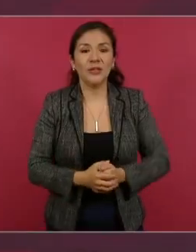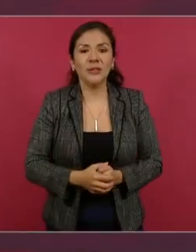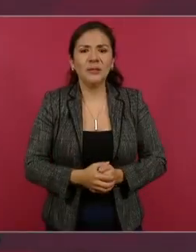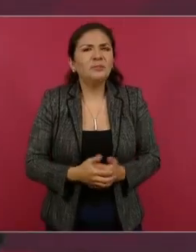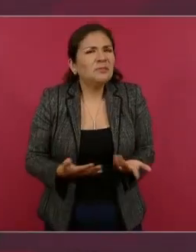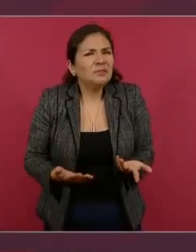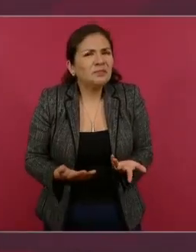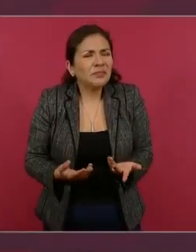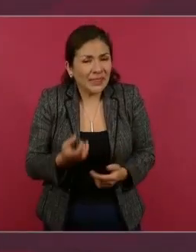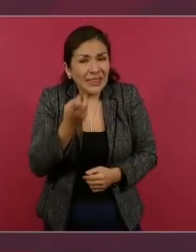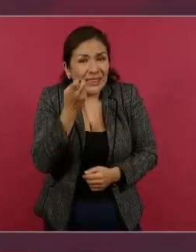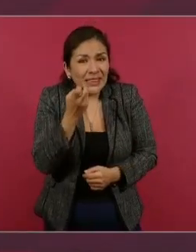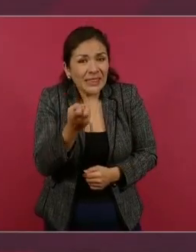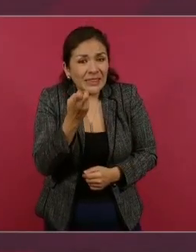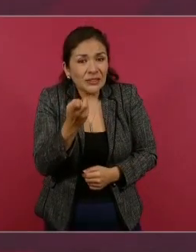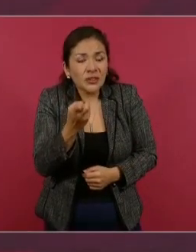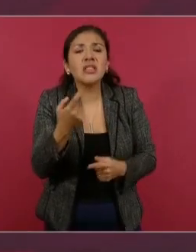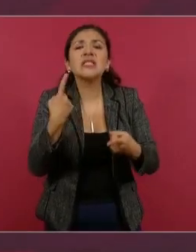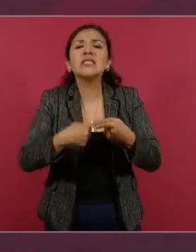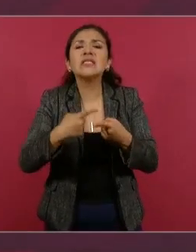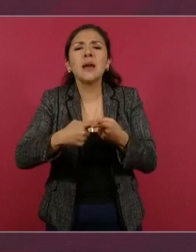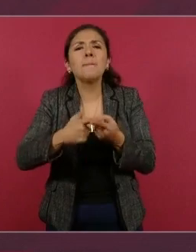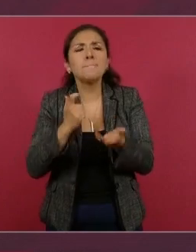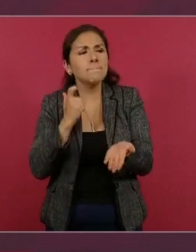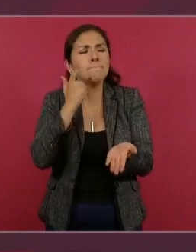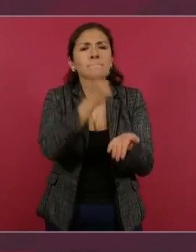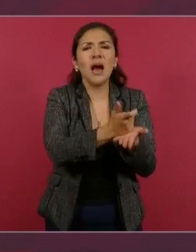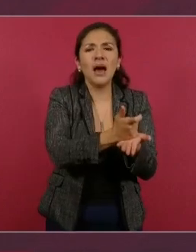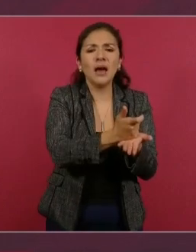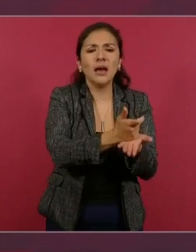Y todo eso pagado